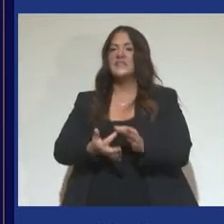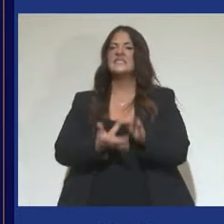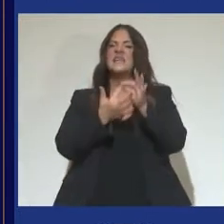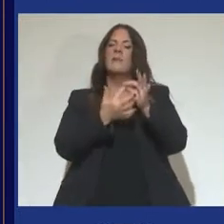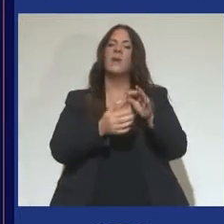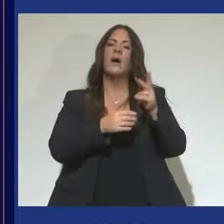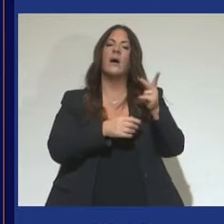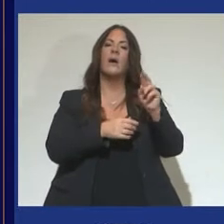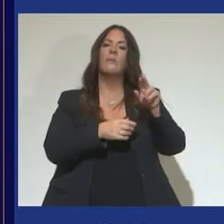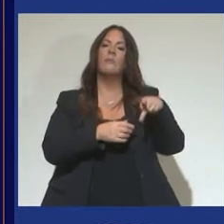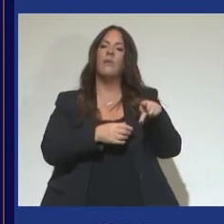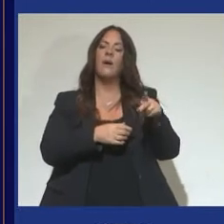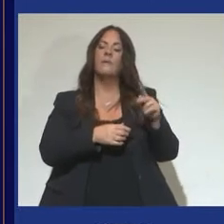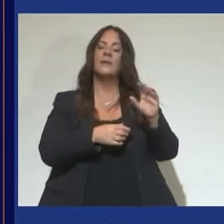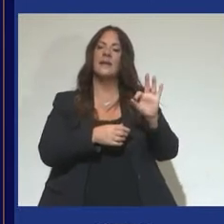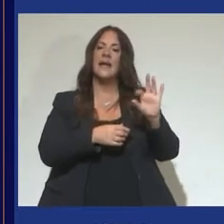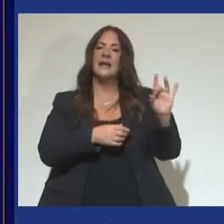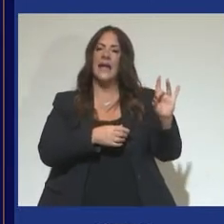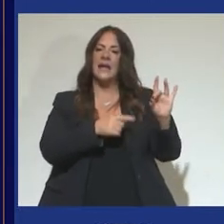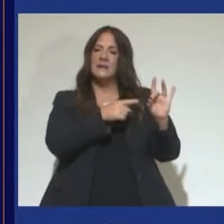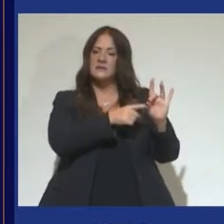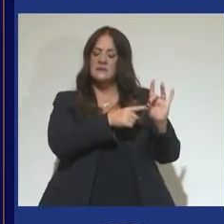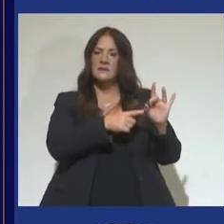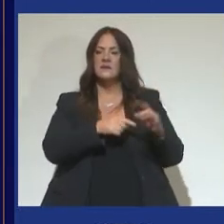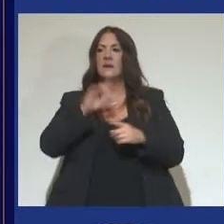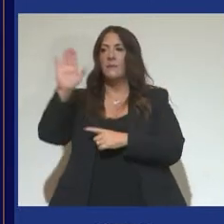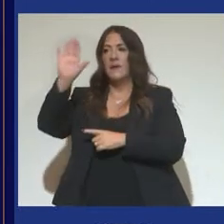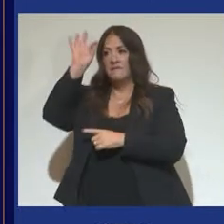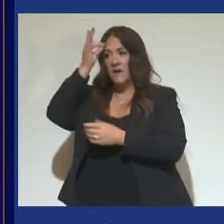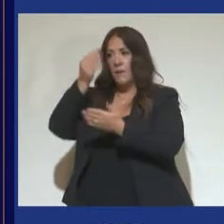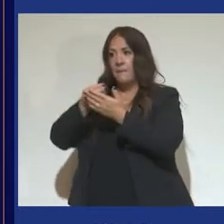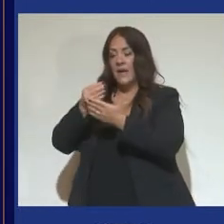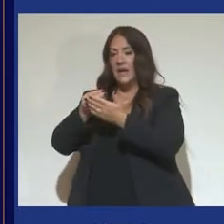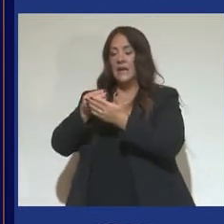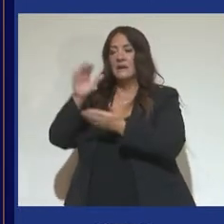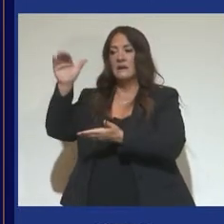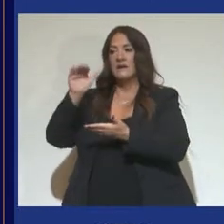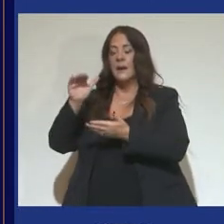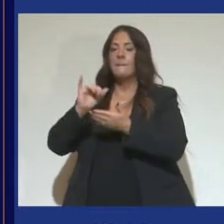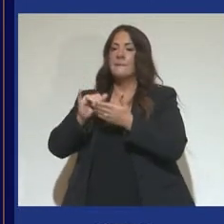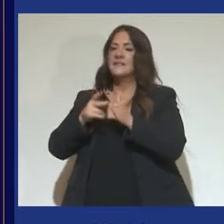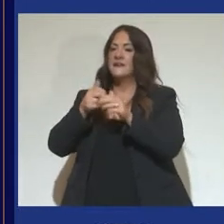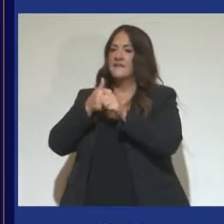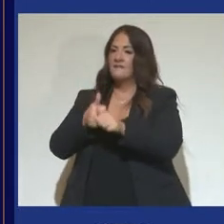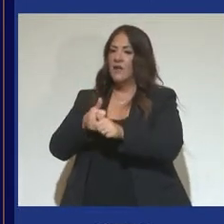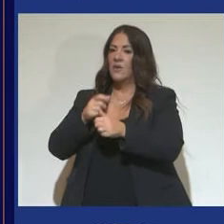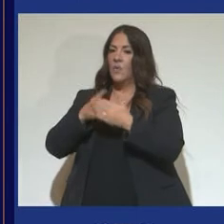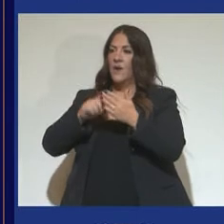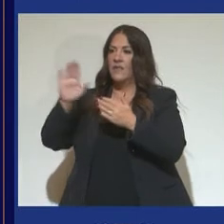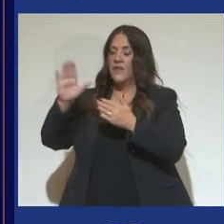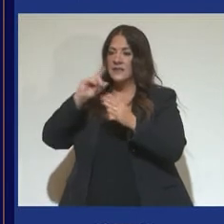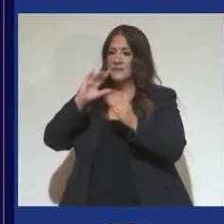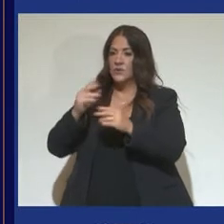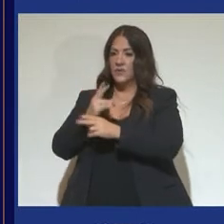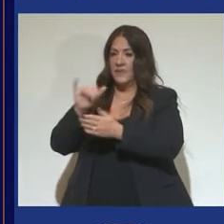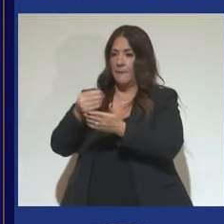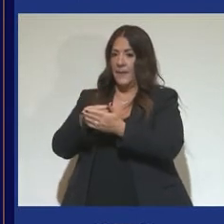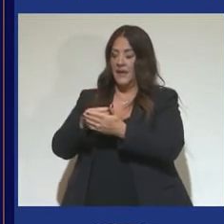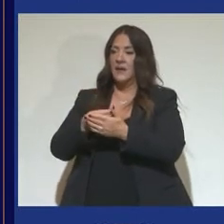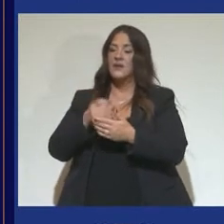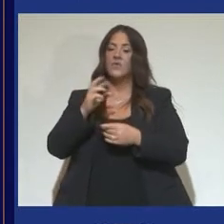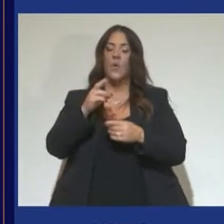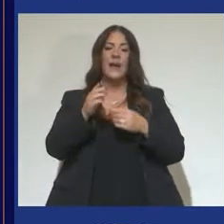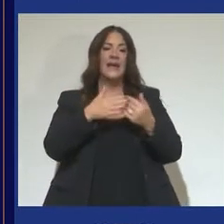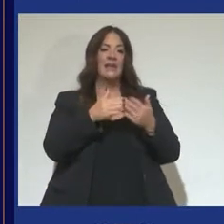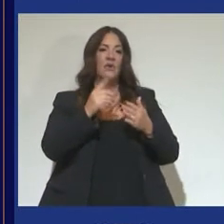de la propuesta de ley 98 el apoyo federal tiene discreción podemos decidir si queremos añadir más